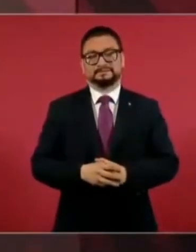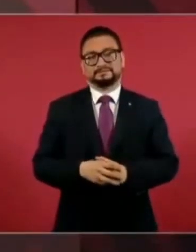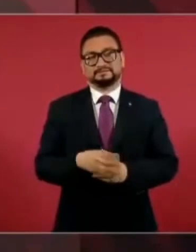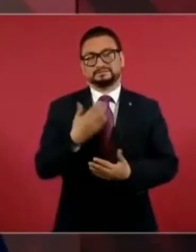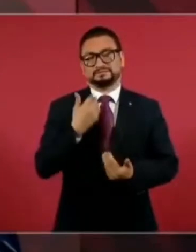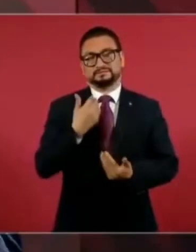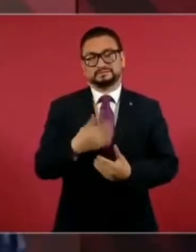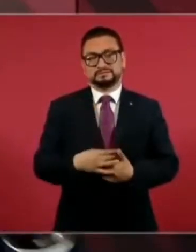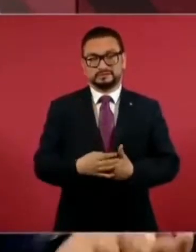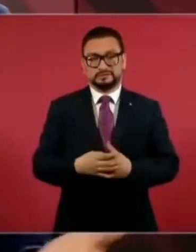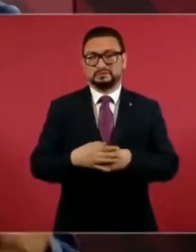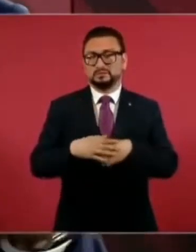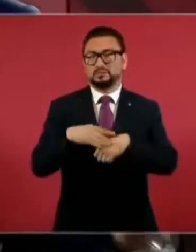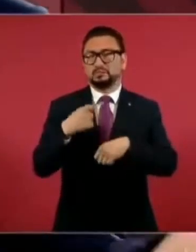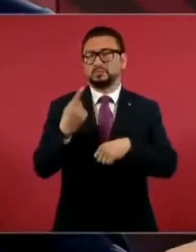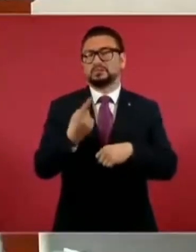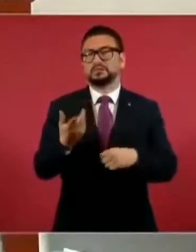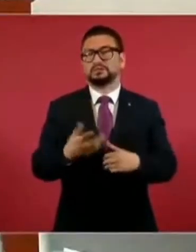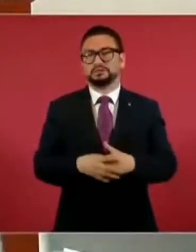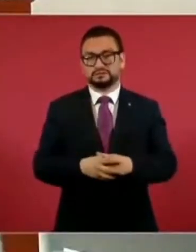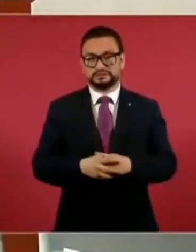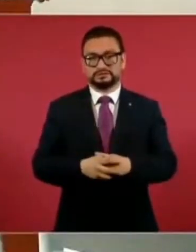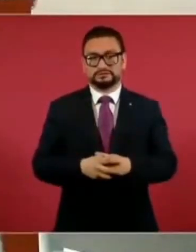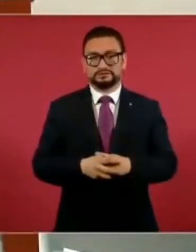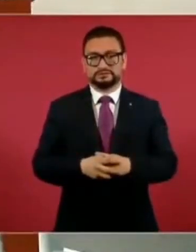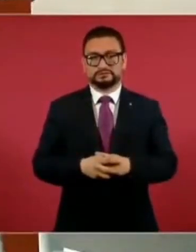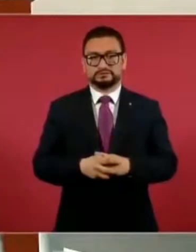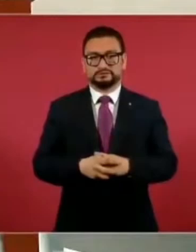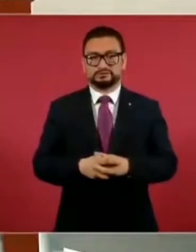No, porque yo